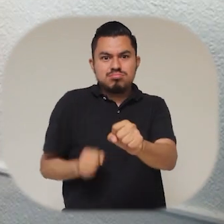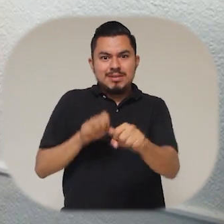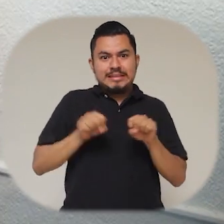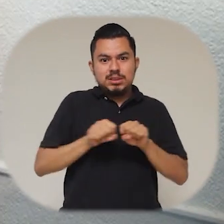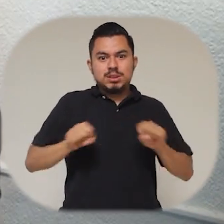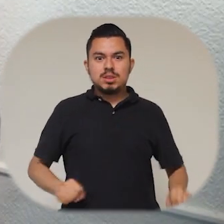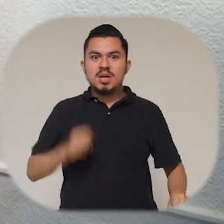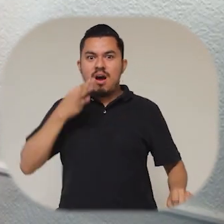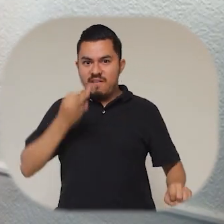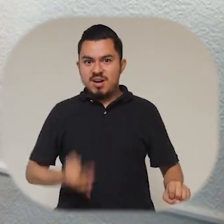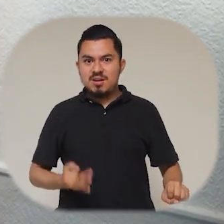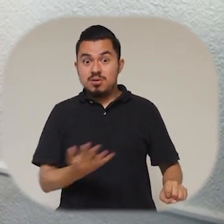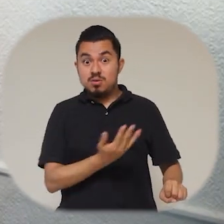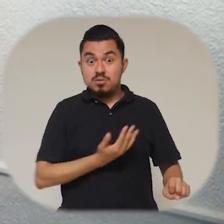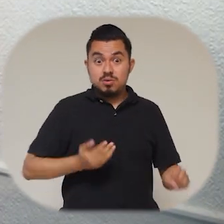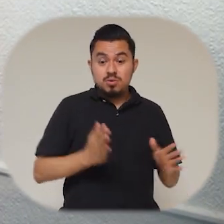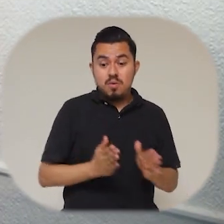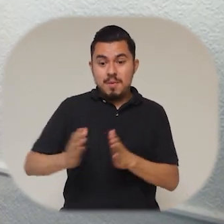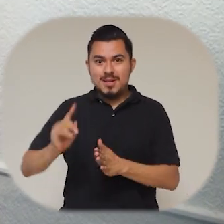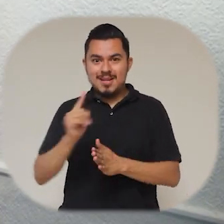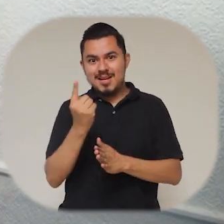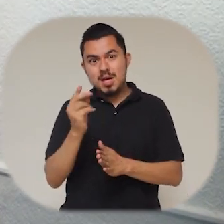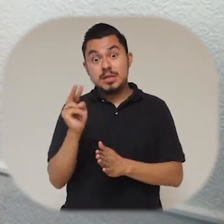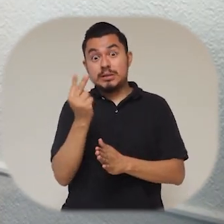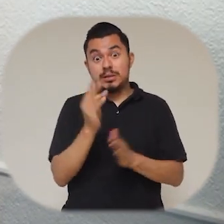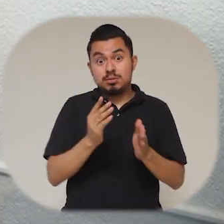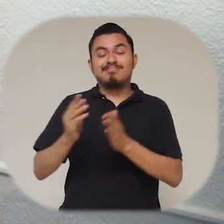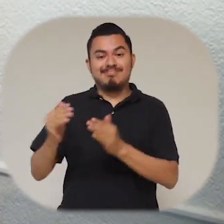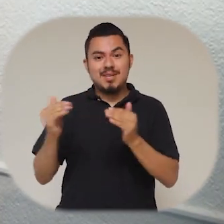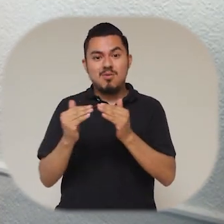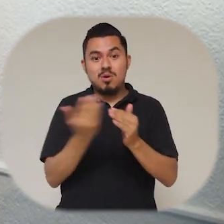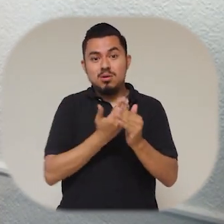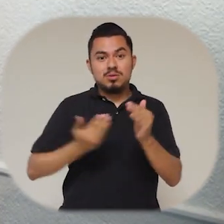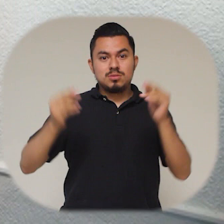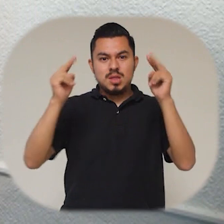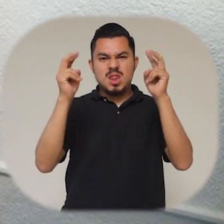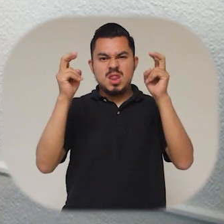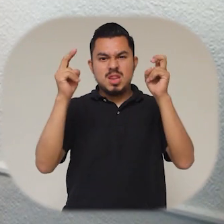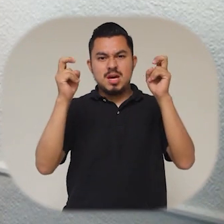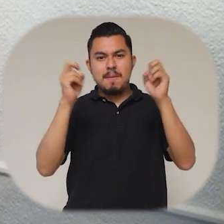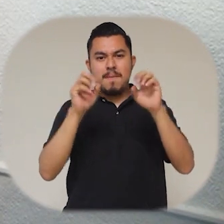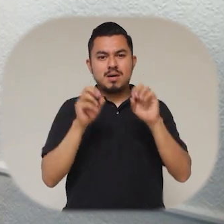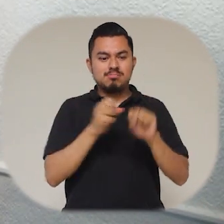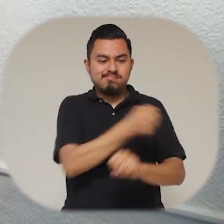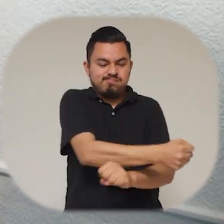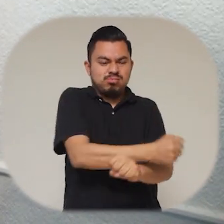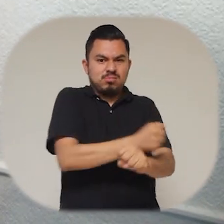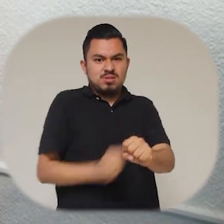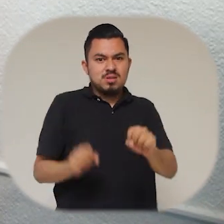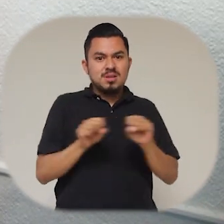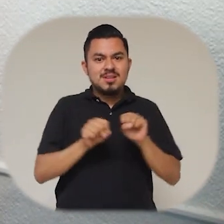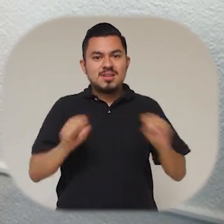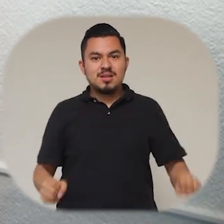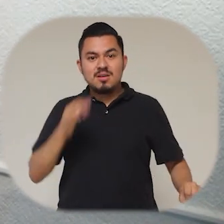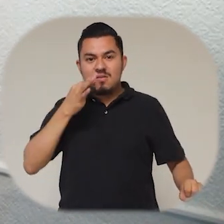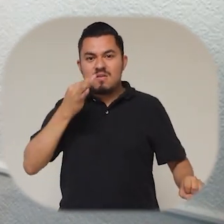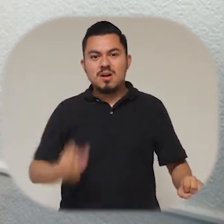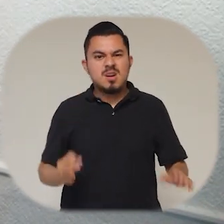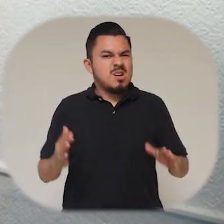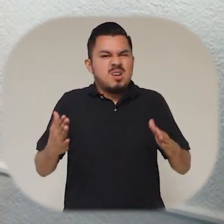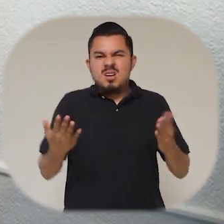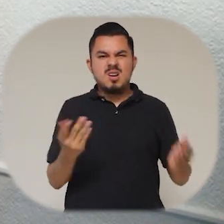está incluido el verdadero sacerdote? Esto es porque Él es aquel que resuelve el problema del pecado del ser